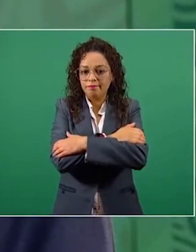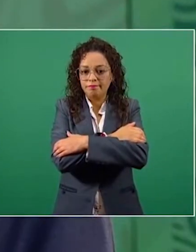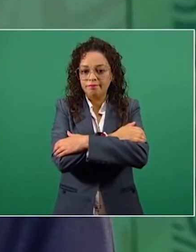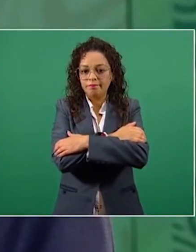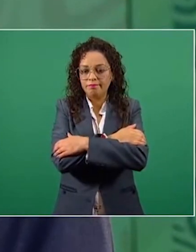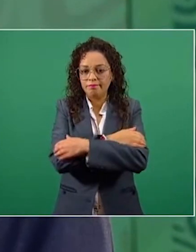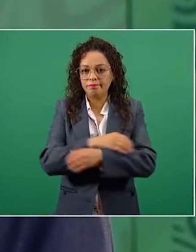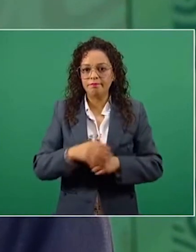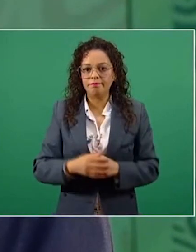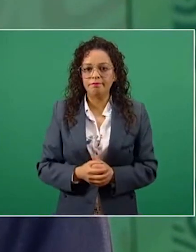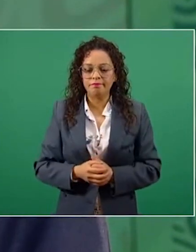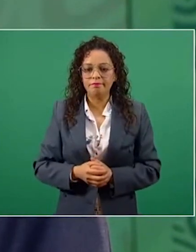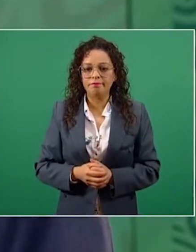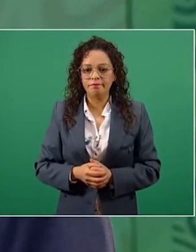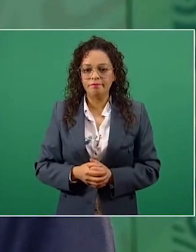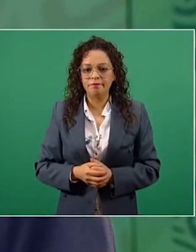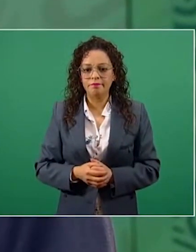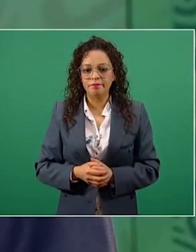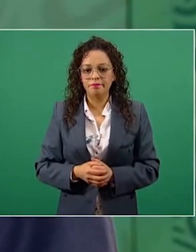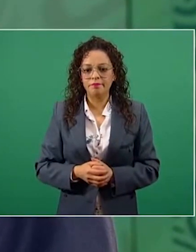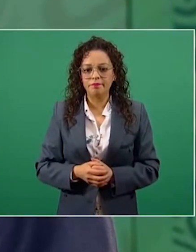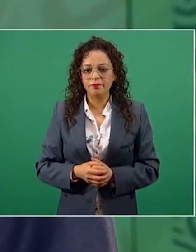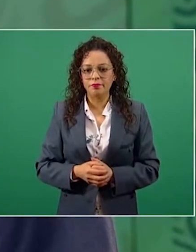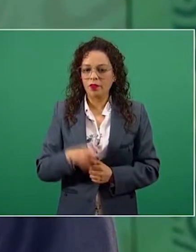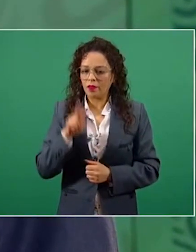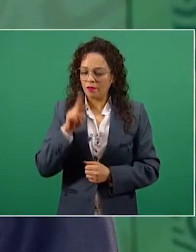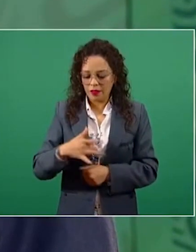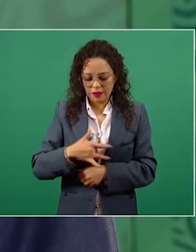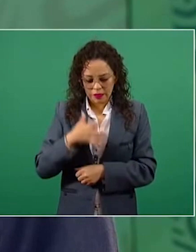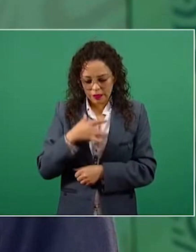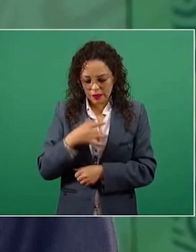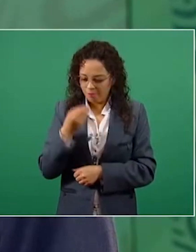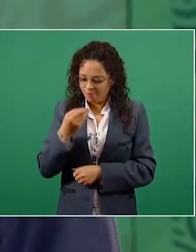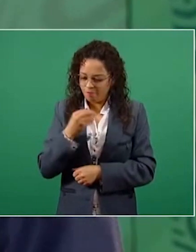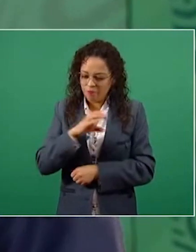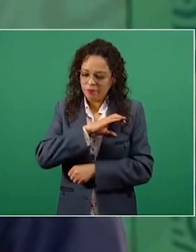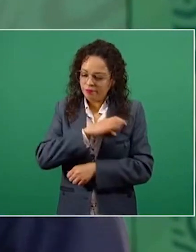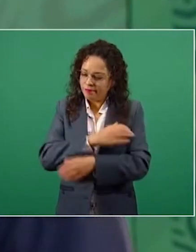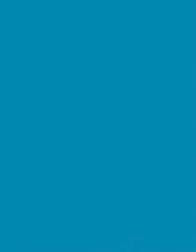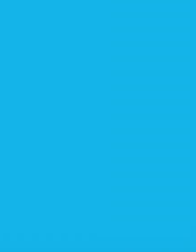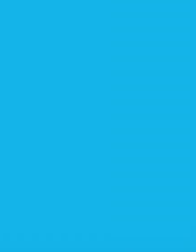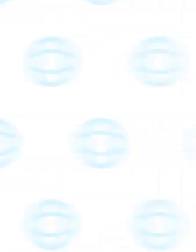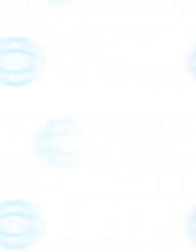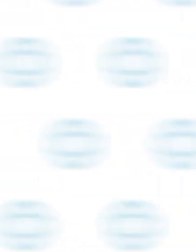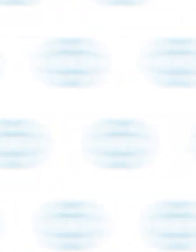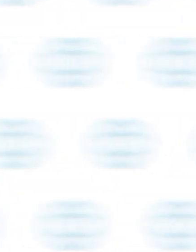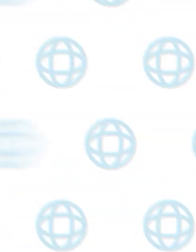con todo nuestro afecto, a sus familiares.